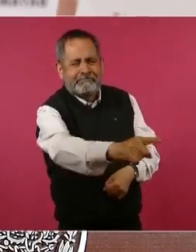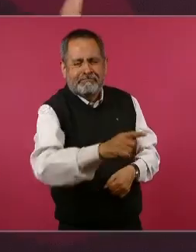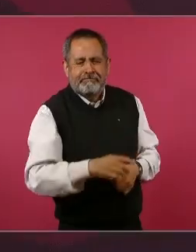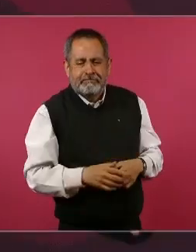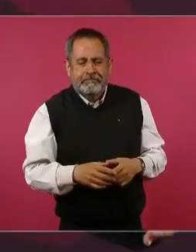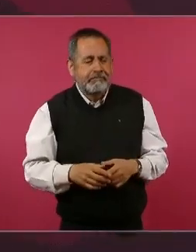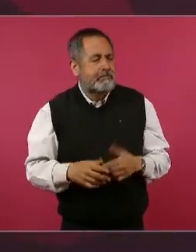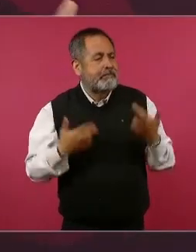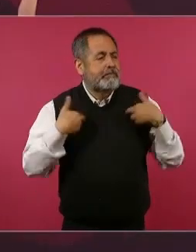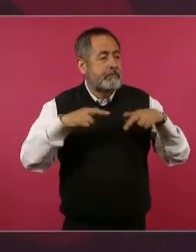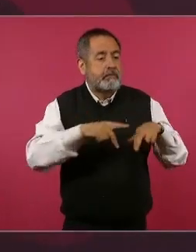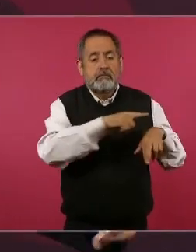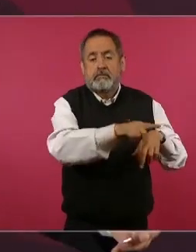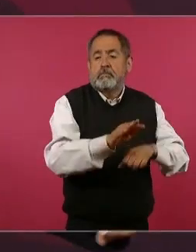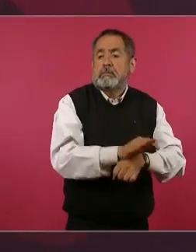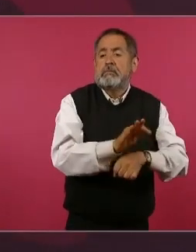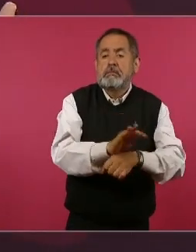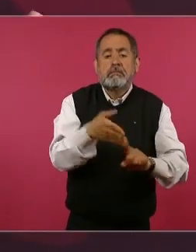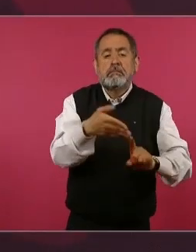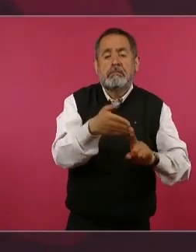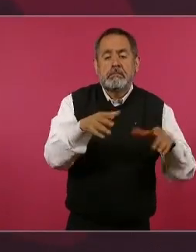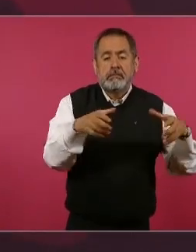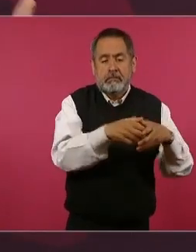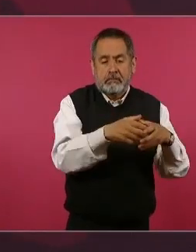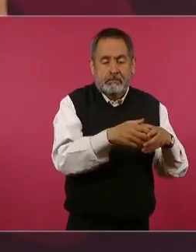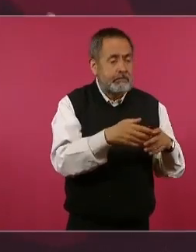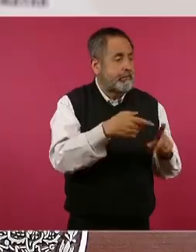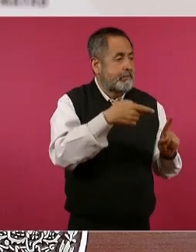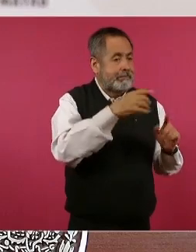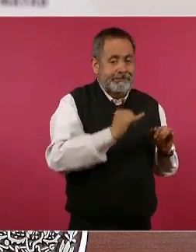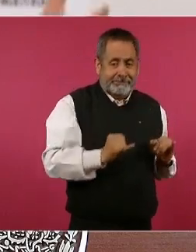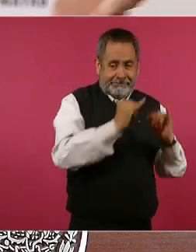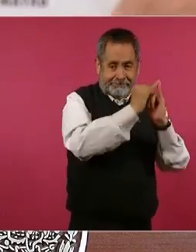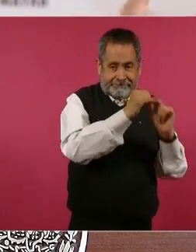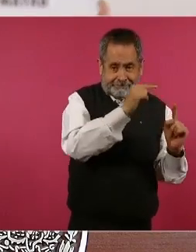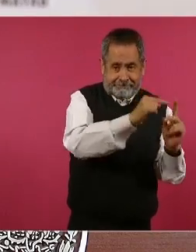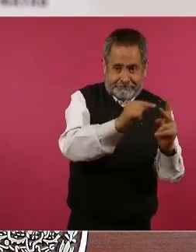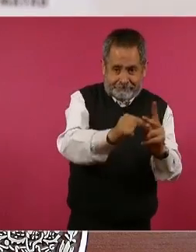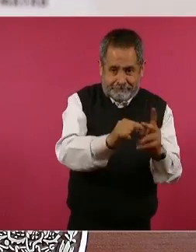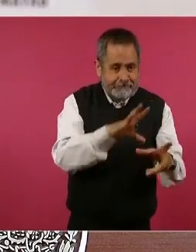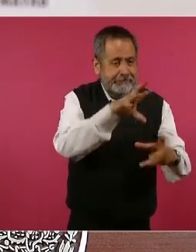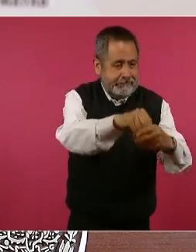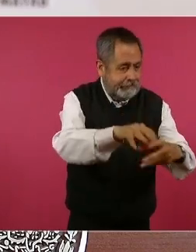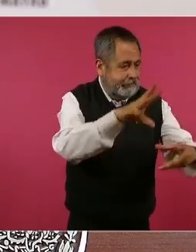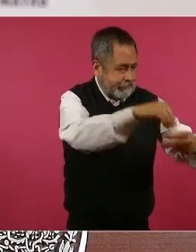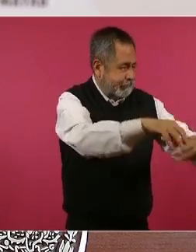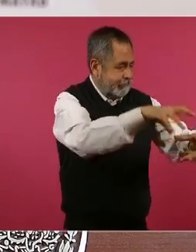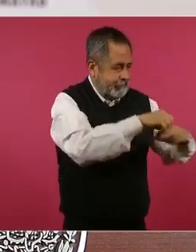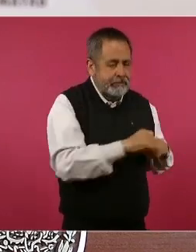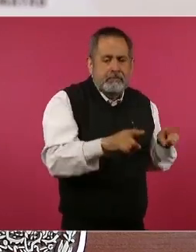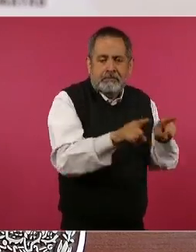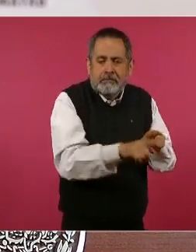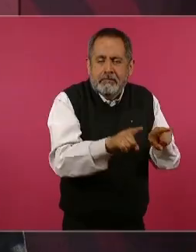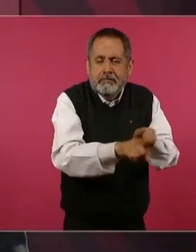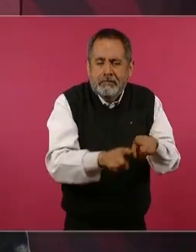los representantes de los agentes preponderantes en todos estos organismos.